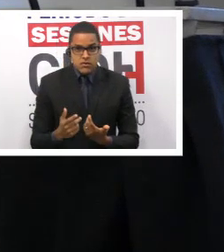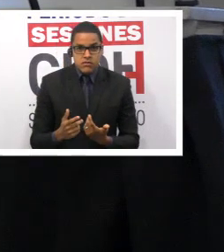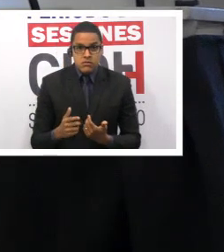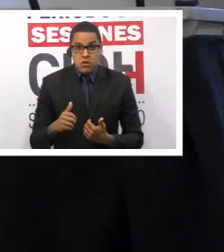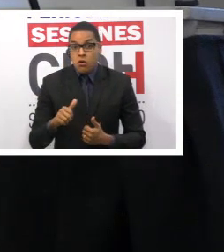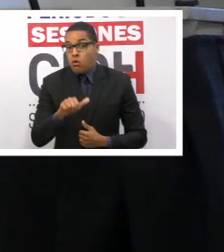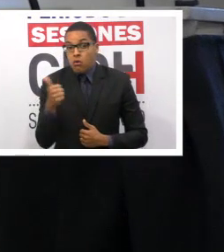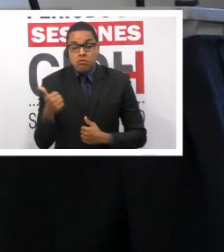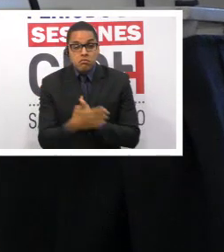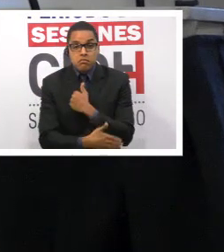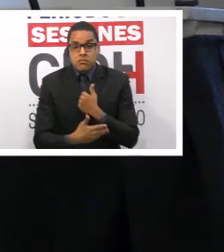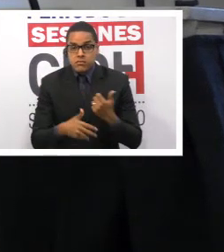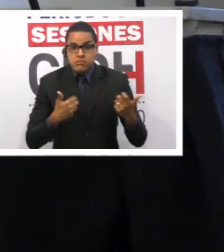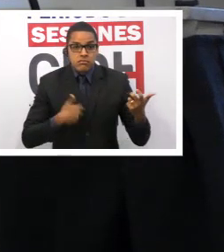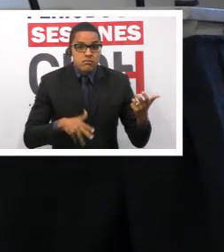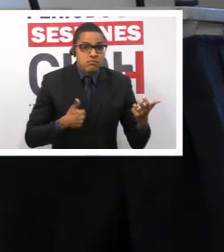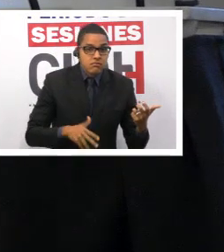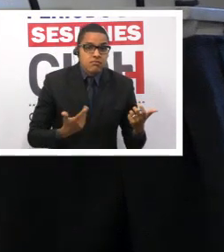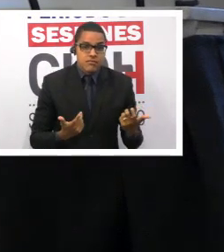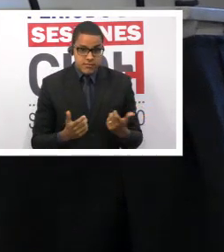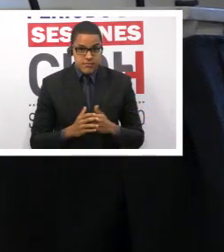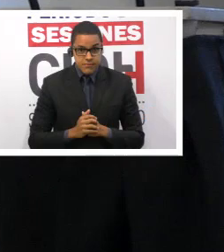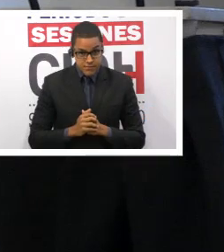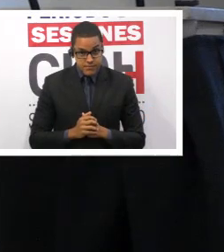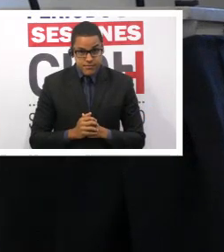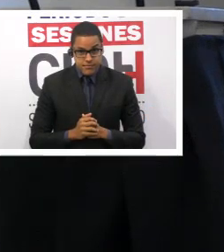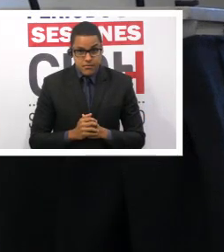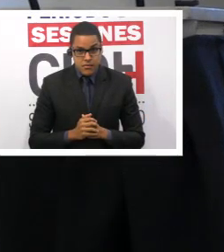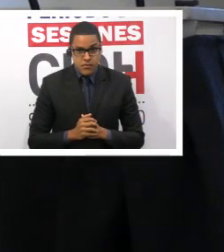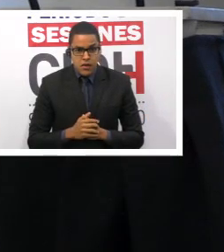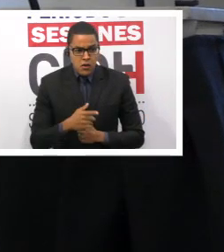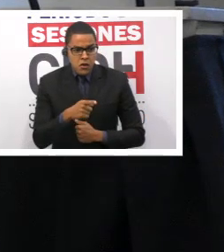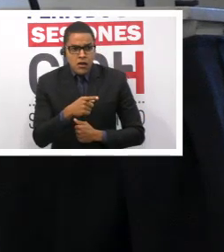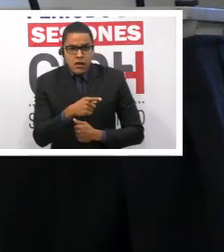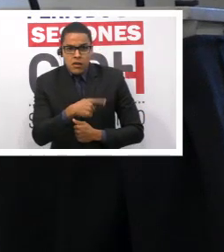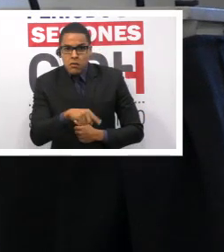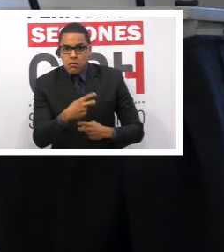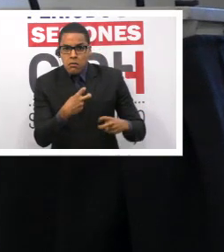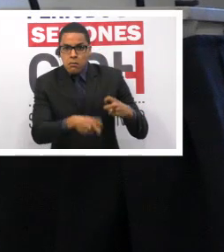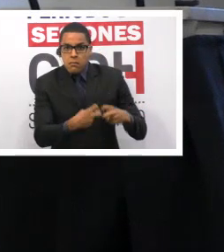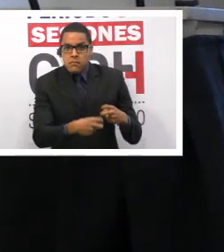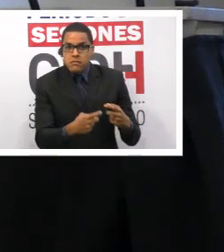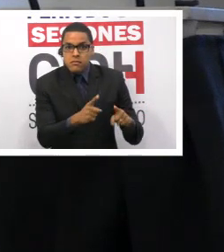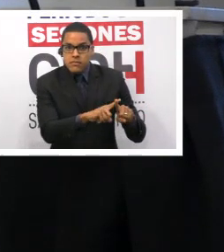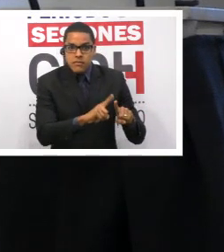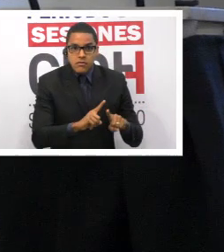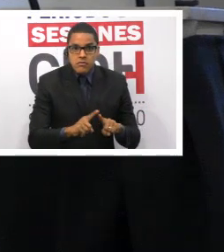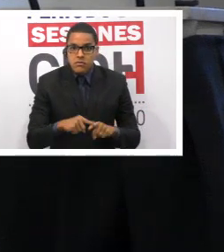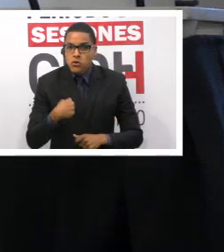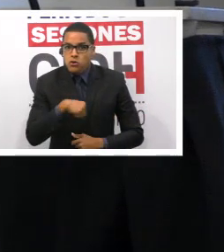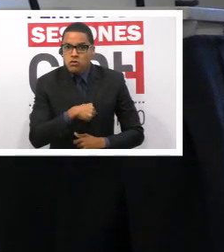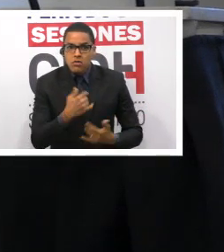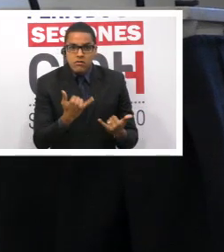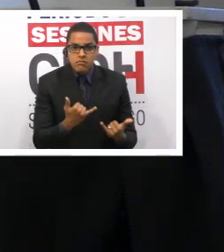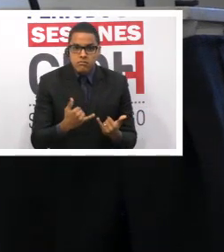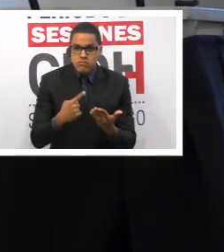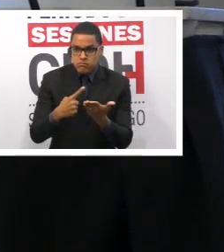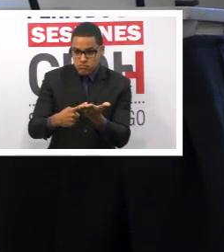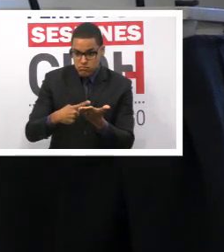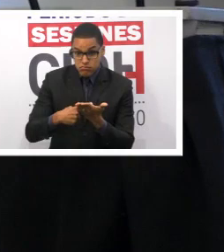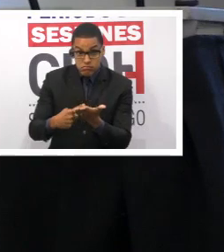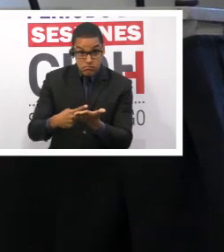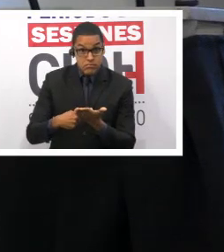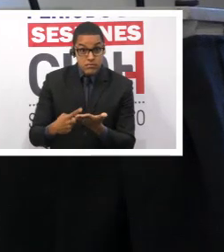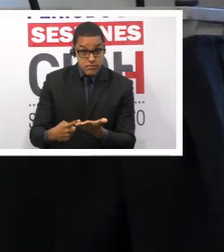presupuestos de programas sociales básicos mientras se implementan reformas tributarias regresivas y se sostienen privilegios fiscales en cada caso